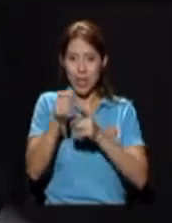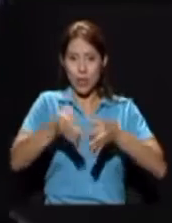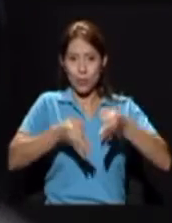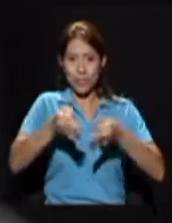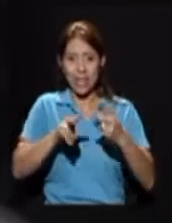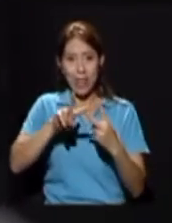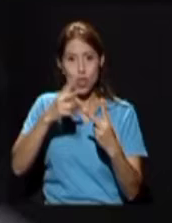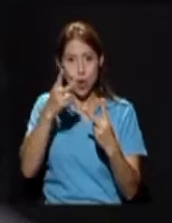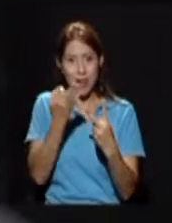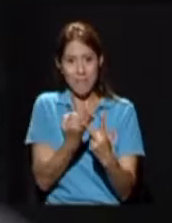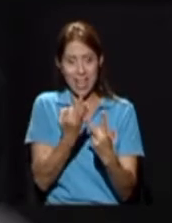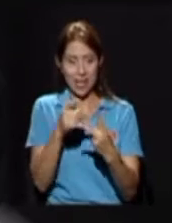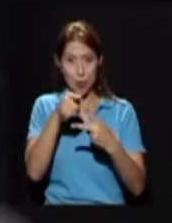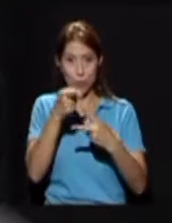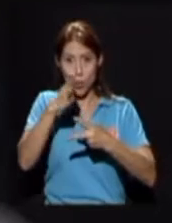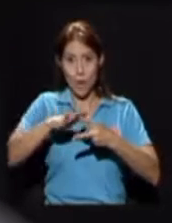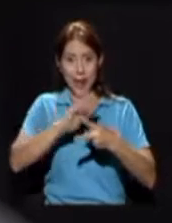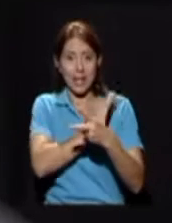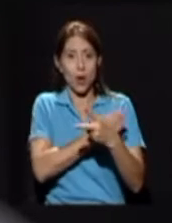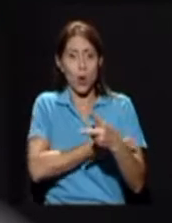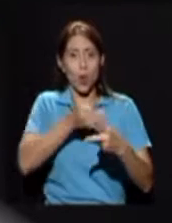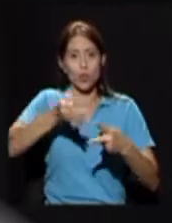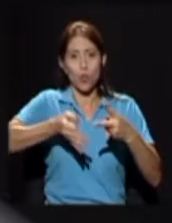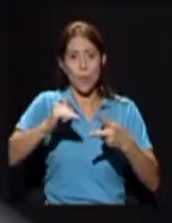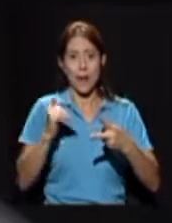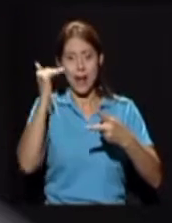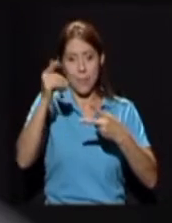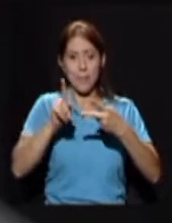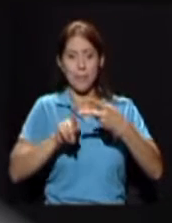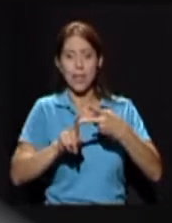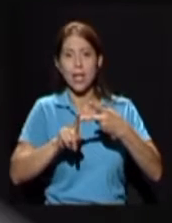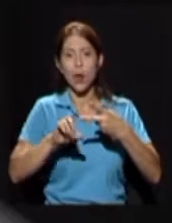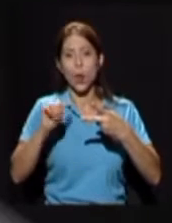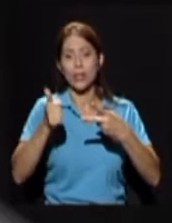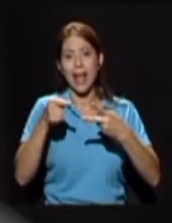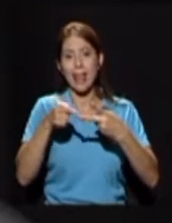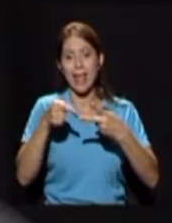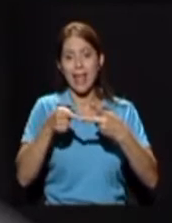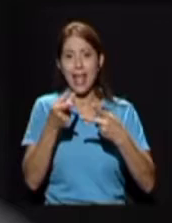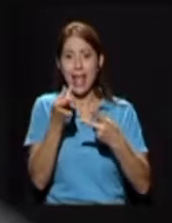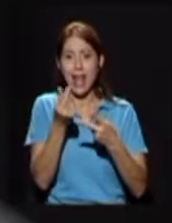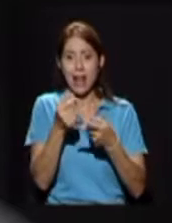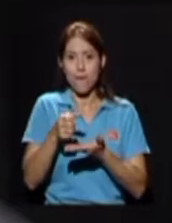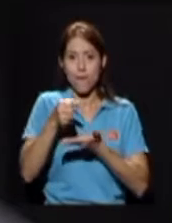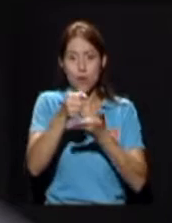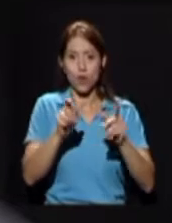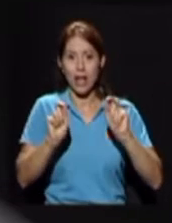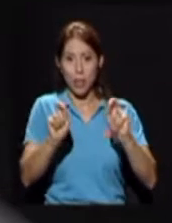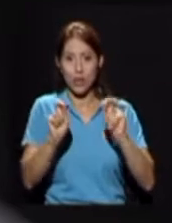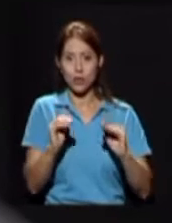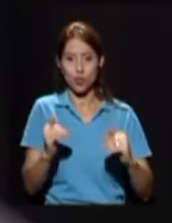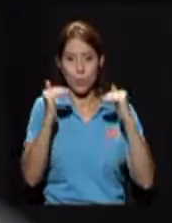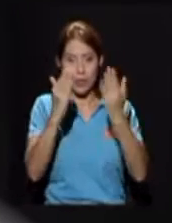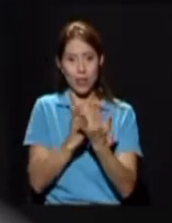financiación. Viene una parte de la Corte Suprema de Justicia y otra parte de el Fondo de la Educación Superior